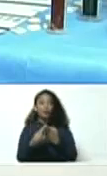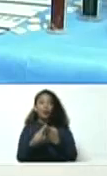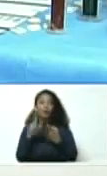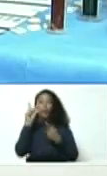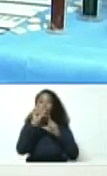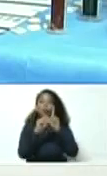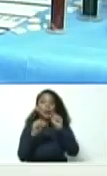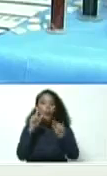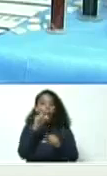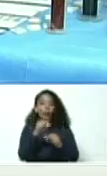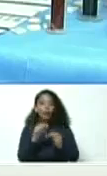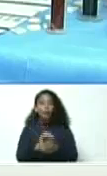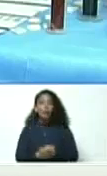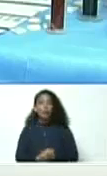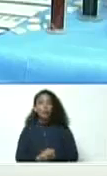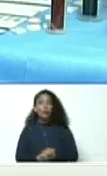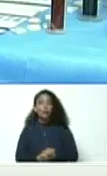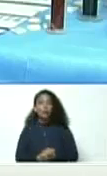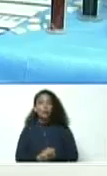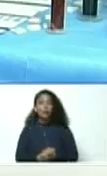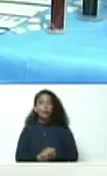Twitter,